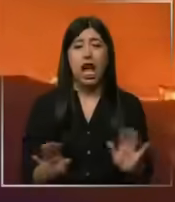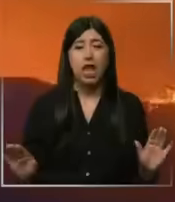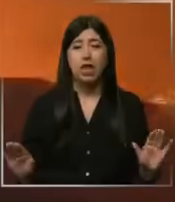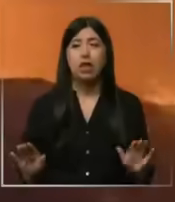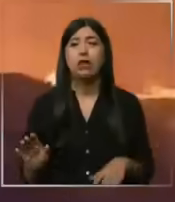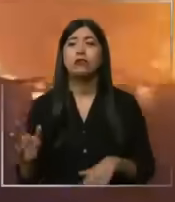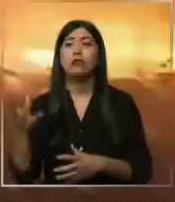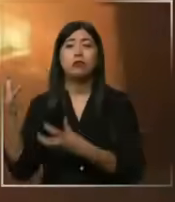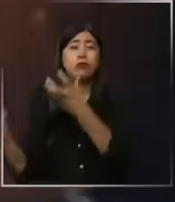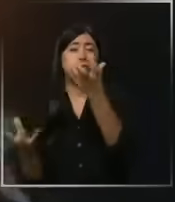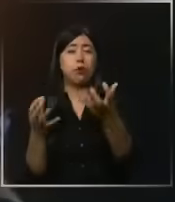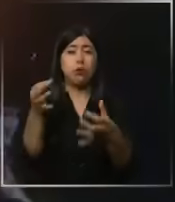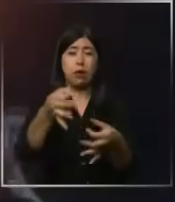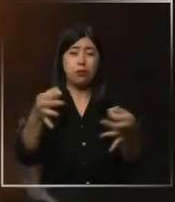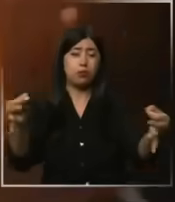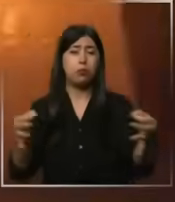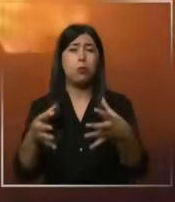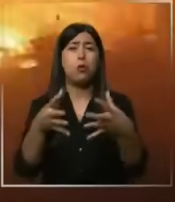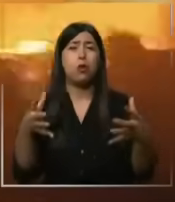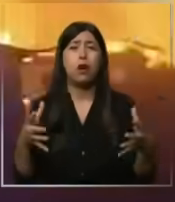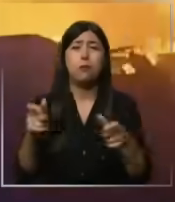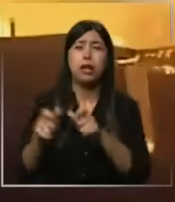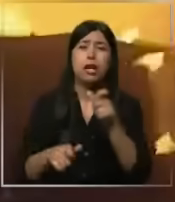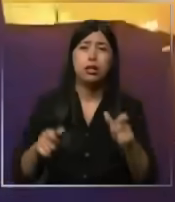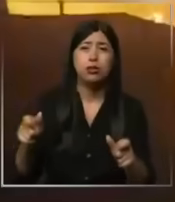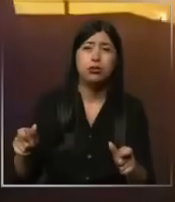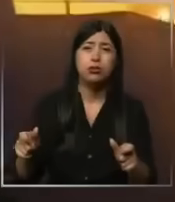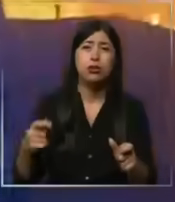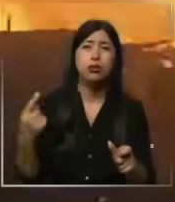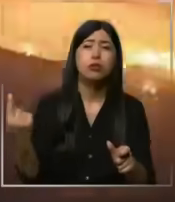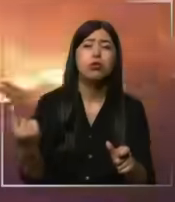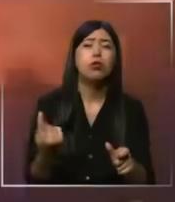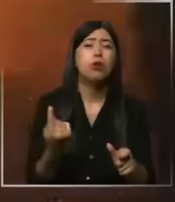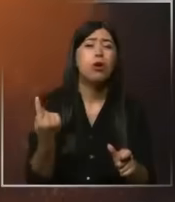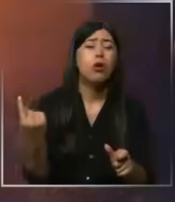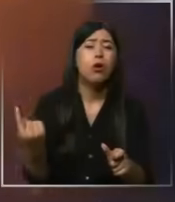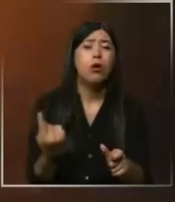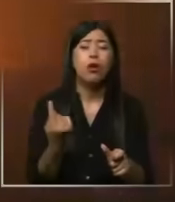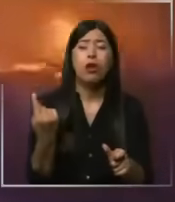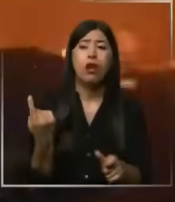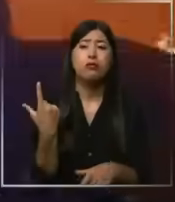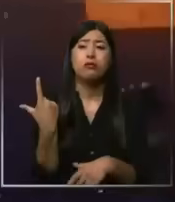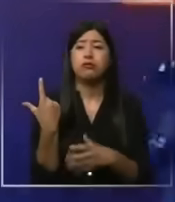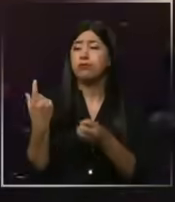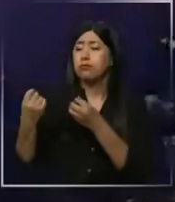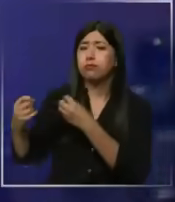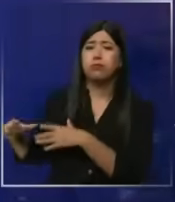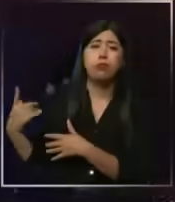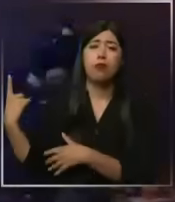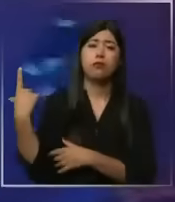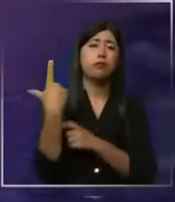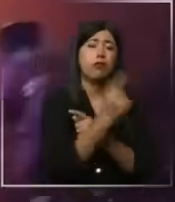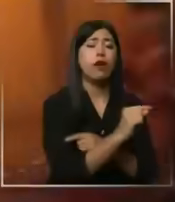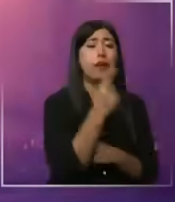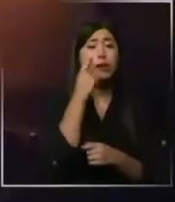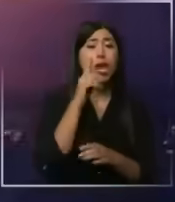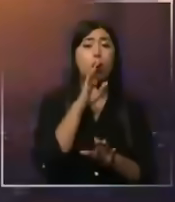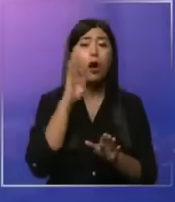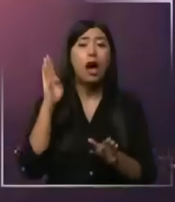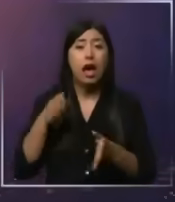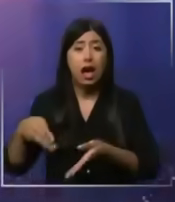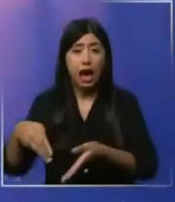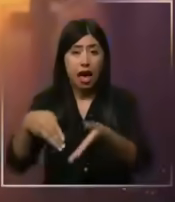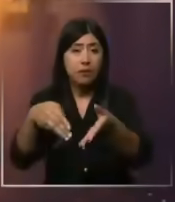estaban combatiendo y las personas se quedaron solas mientras dejaban todo atrás, pero las vías tampoco estaban